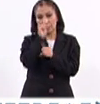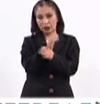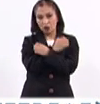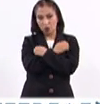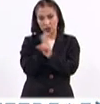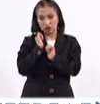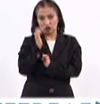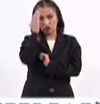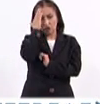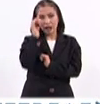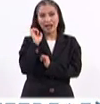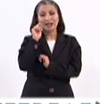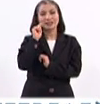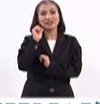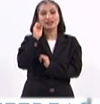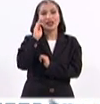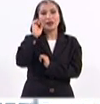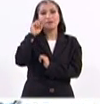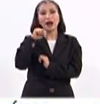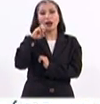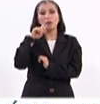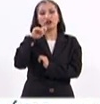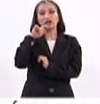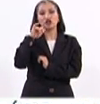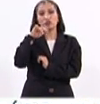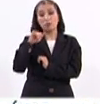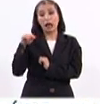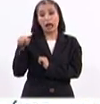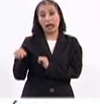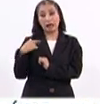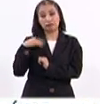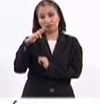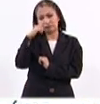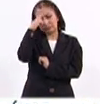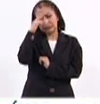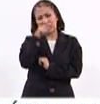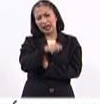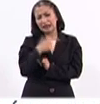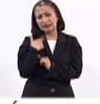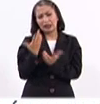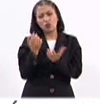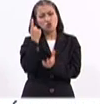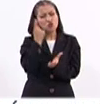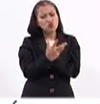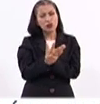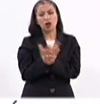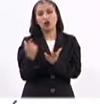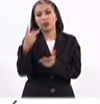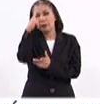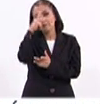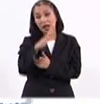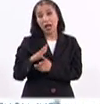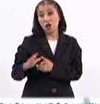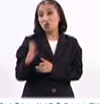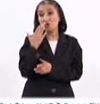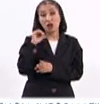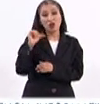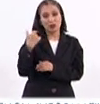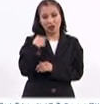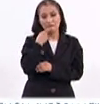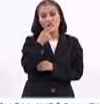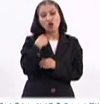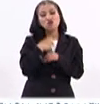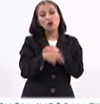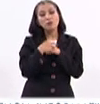secretario de Educación Pública, Esteban Moctezuma Barragán, quien recordó que este es un acto único de México y habló sobre